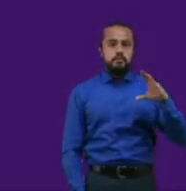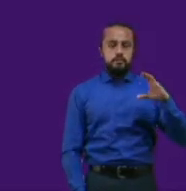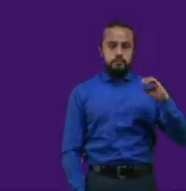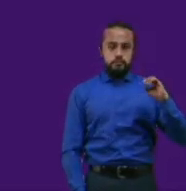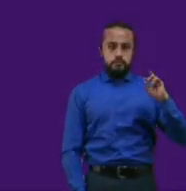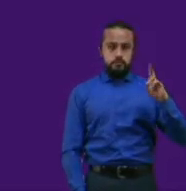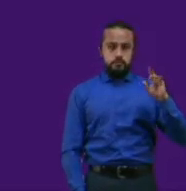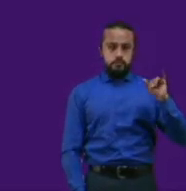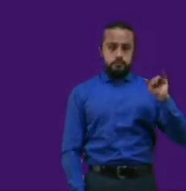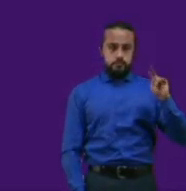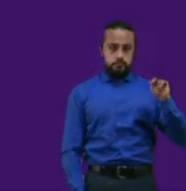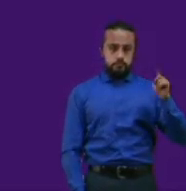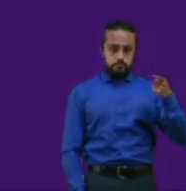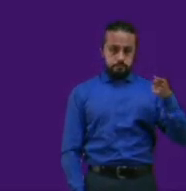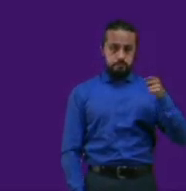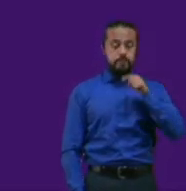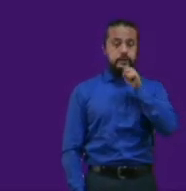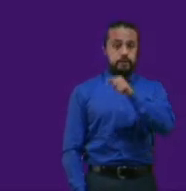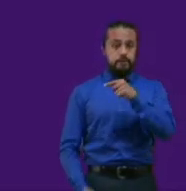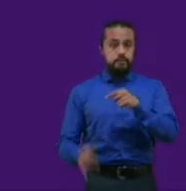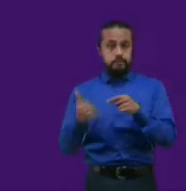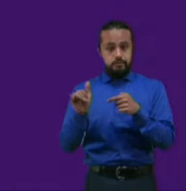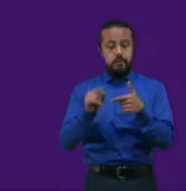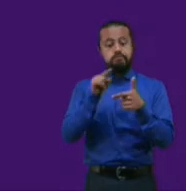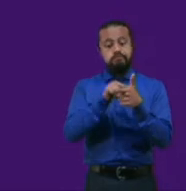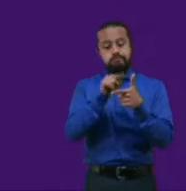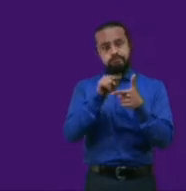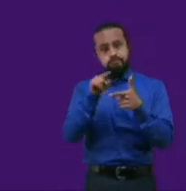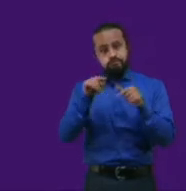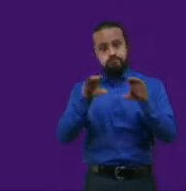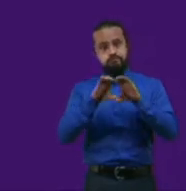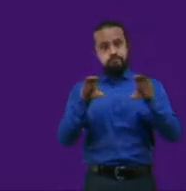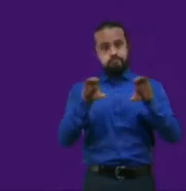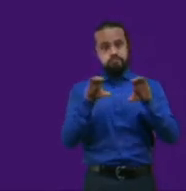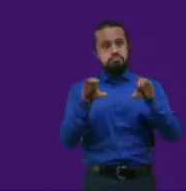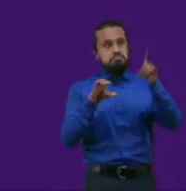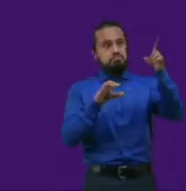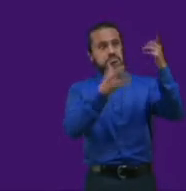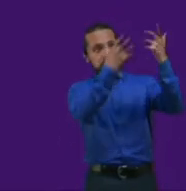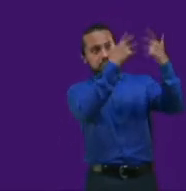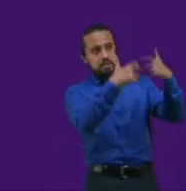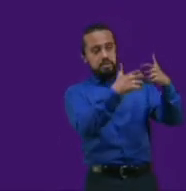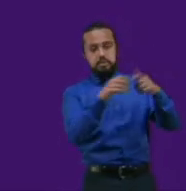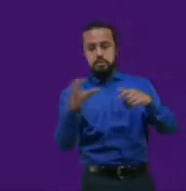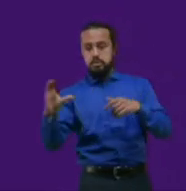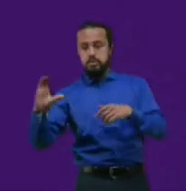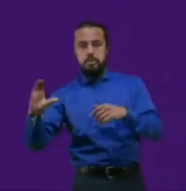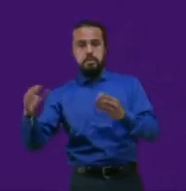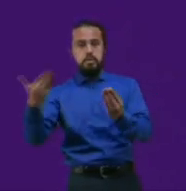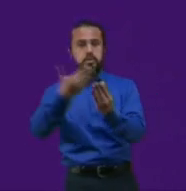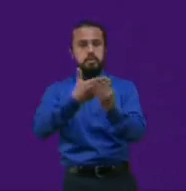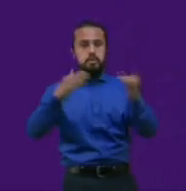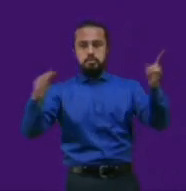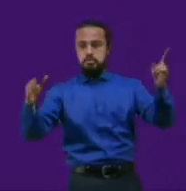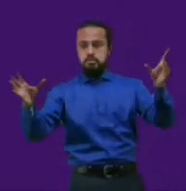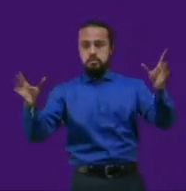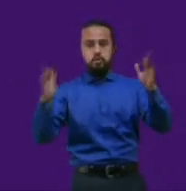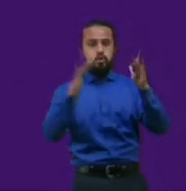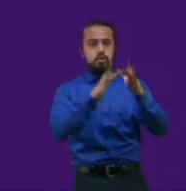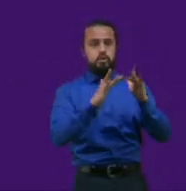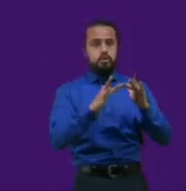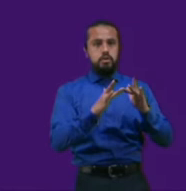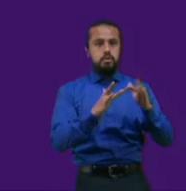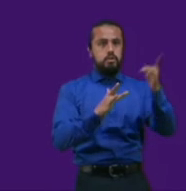la plataforma al estar conectando cualquier empresa con cualquier cliente que tenga para que pueda desprenderse de esa factura que